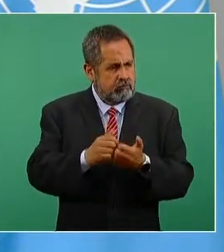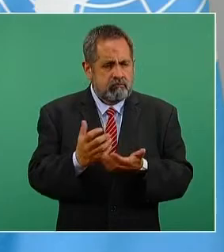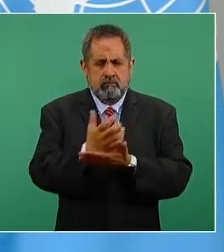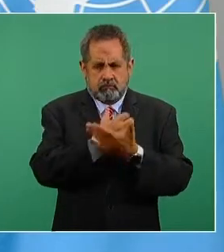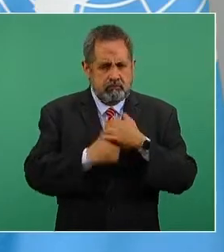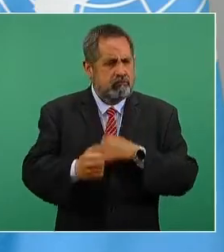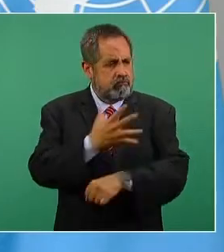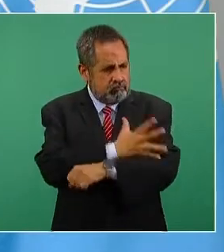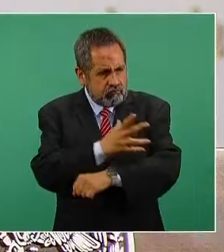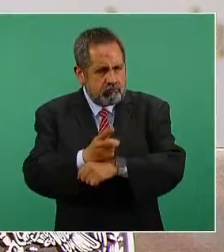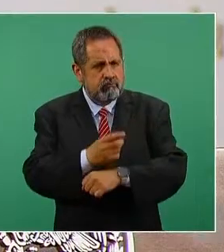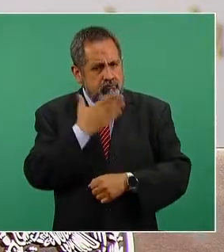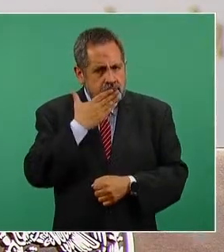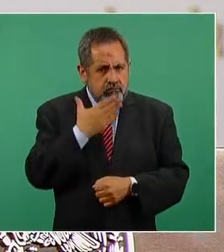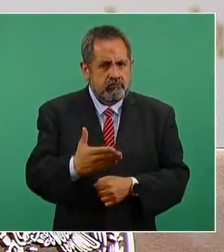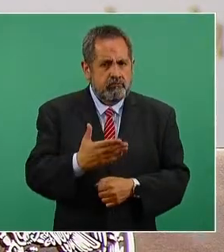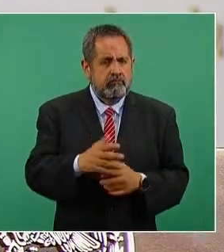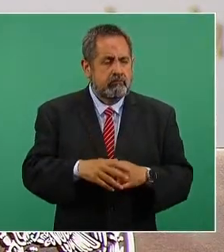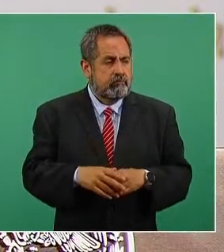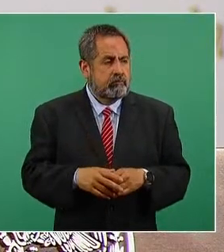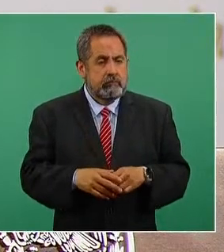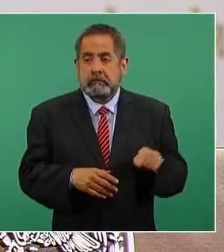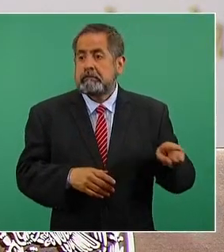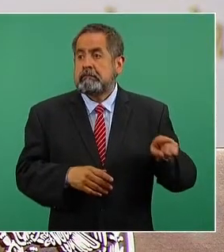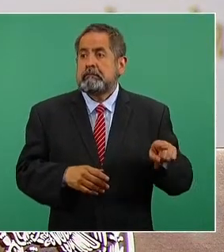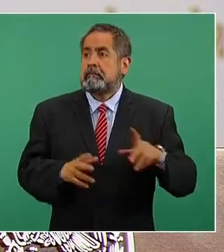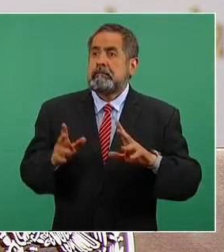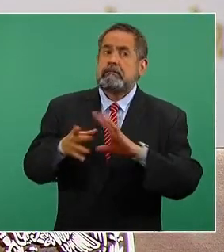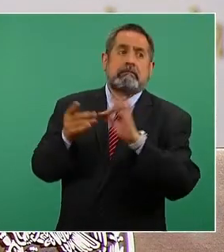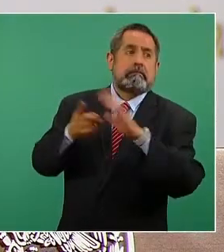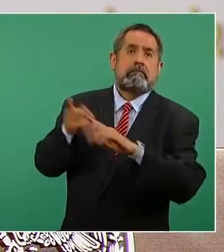razonables, pues hablan de expropiación.